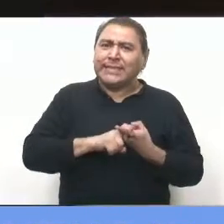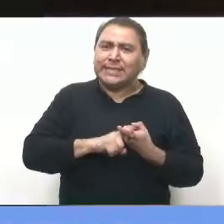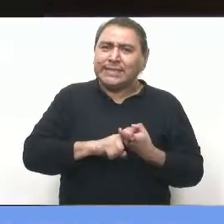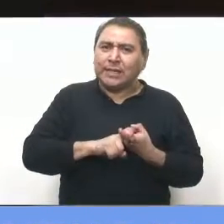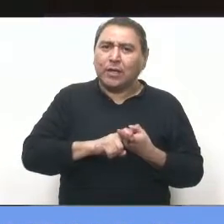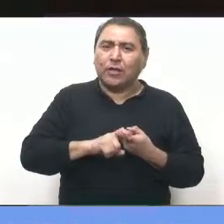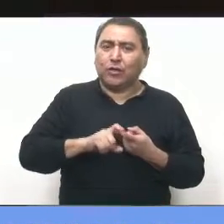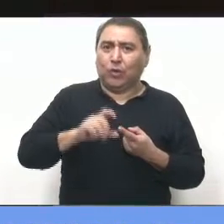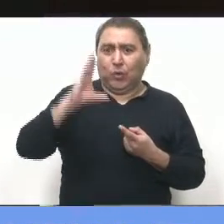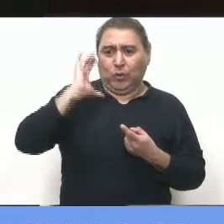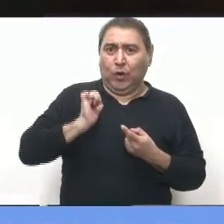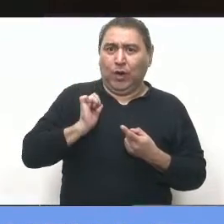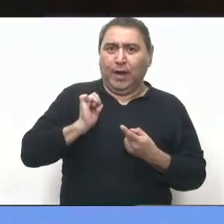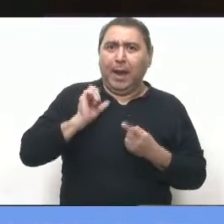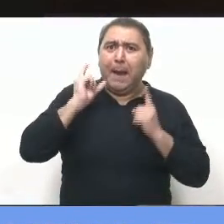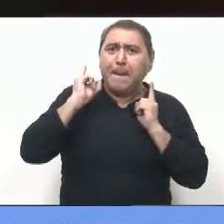casi